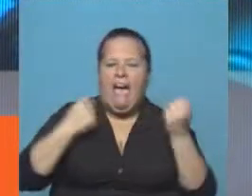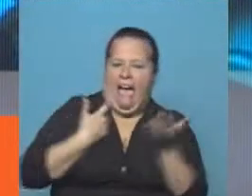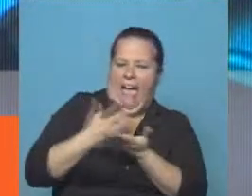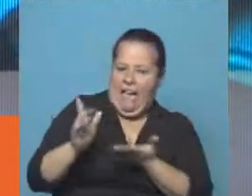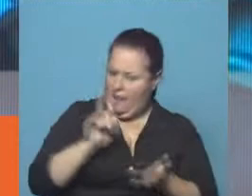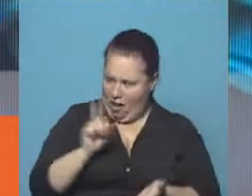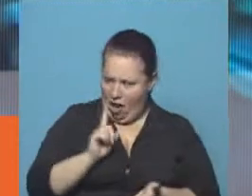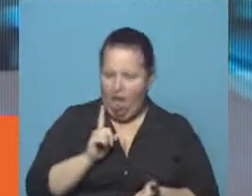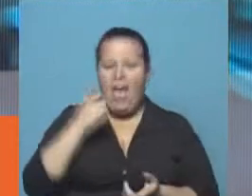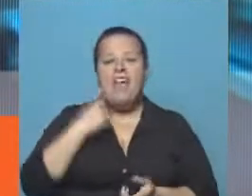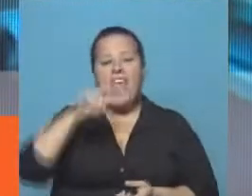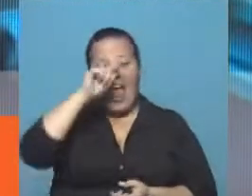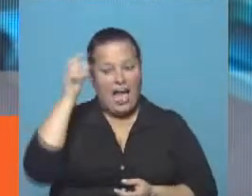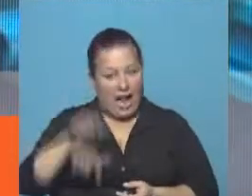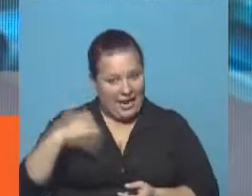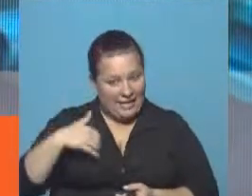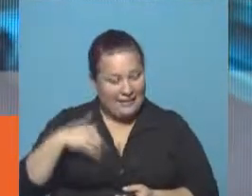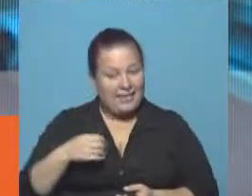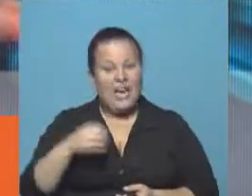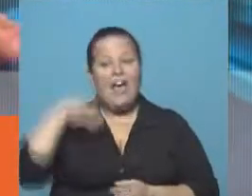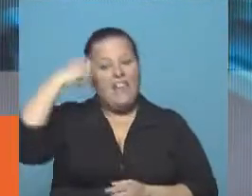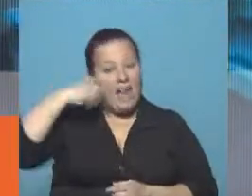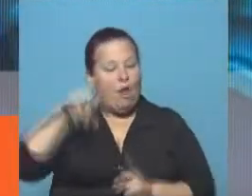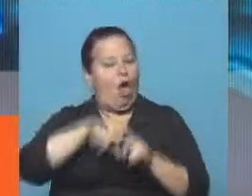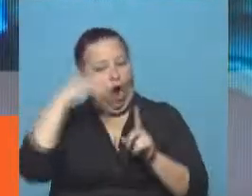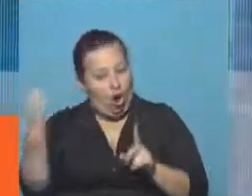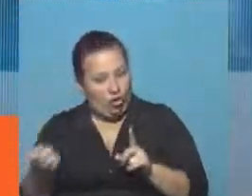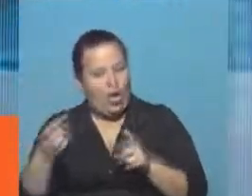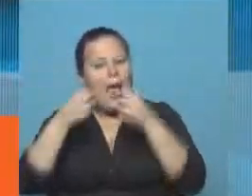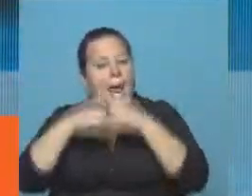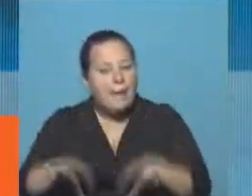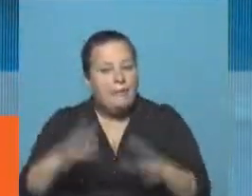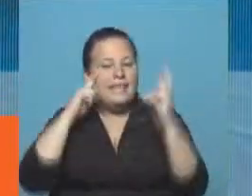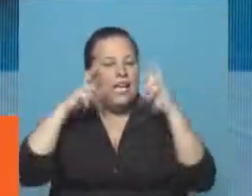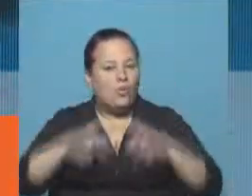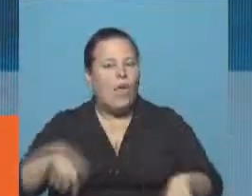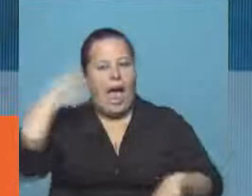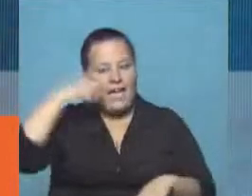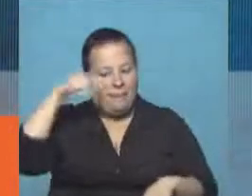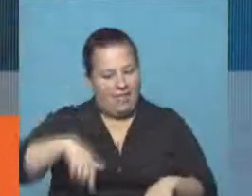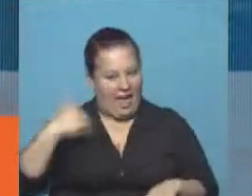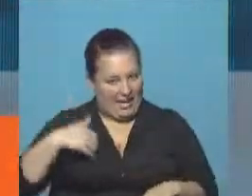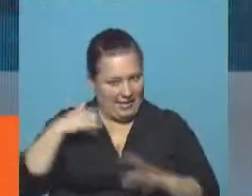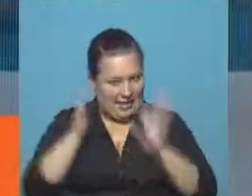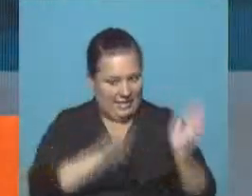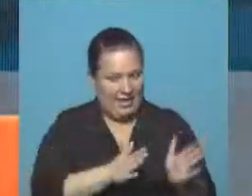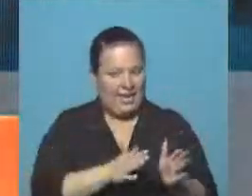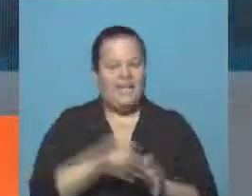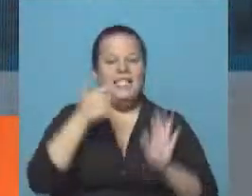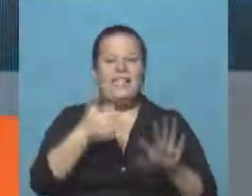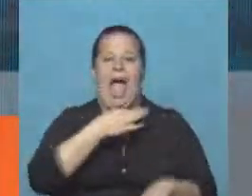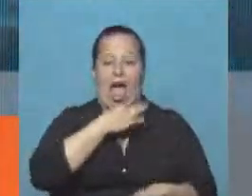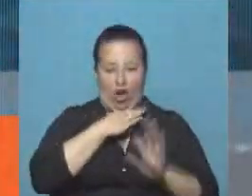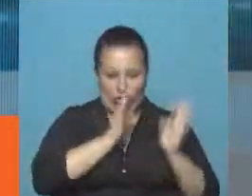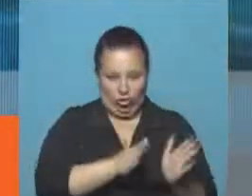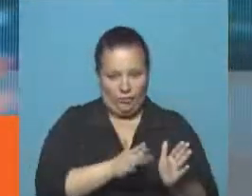caprichosos, el Día Nacional del veterinario es otro, es cuando comenzaron los estudios veterinarios en la Argentina, es el 6 de